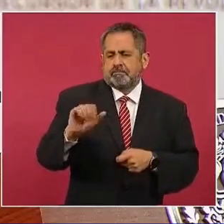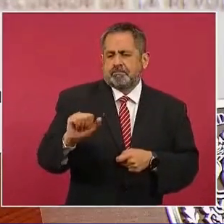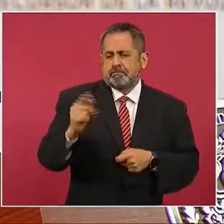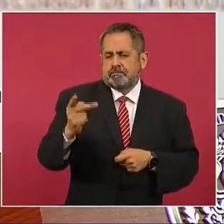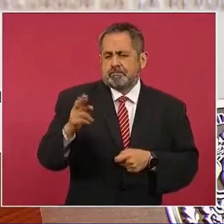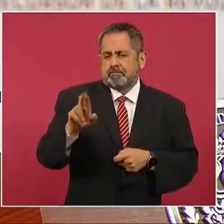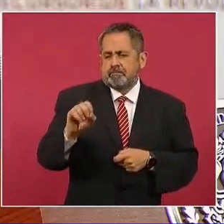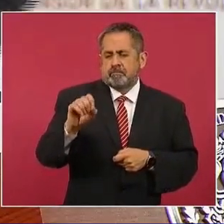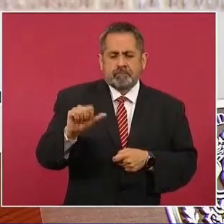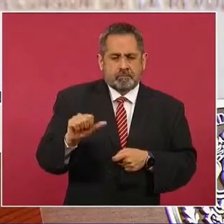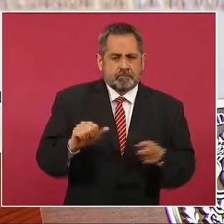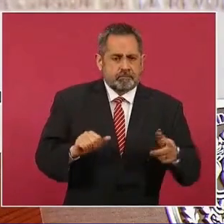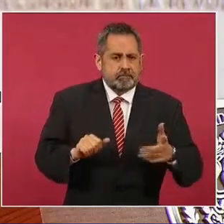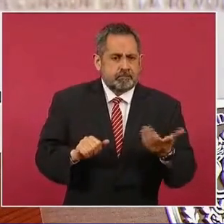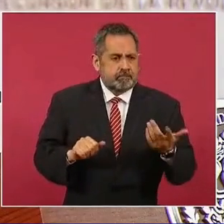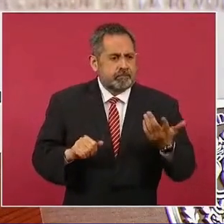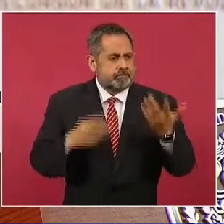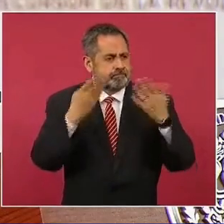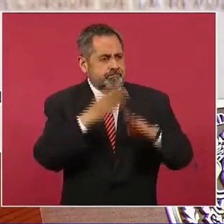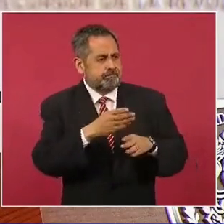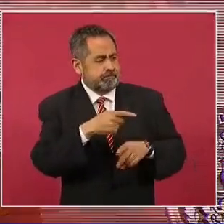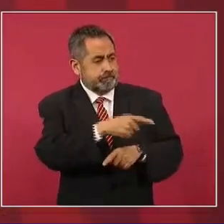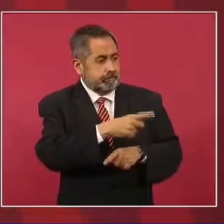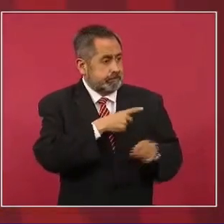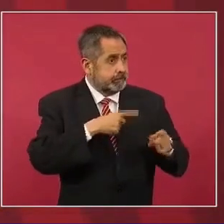Entonces todos estos bancos son rescatados,